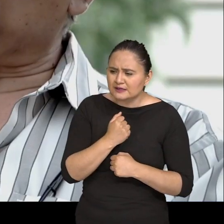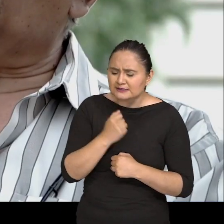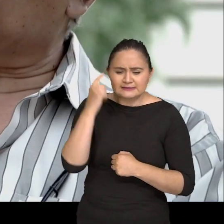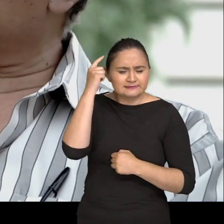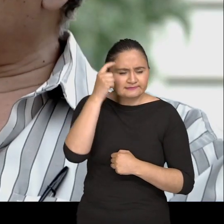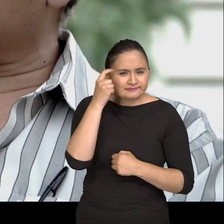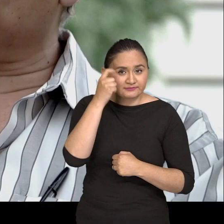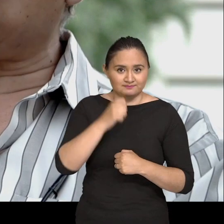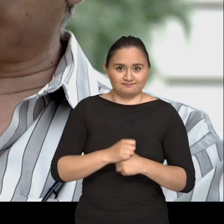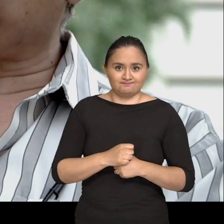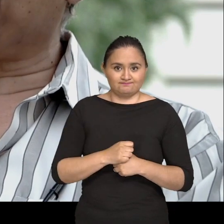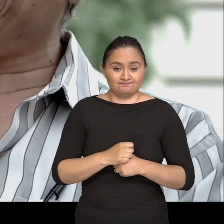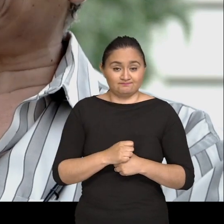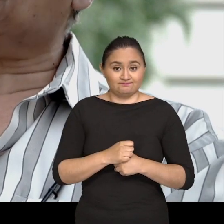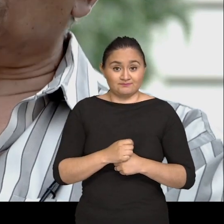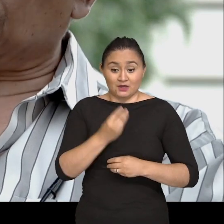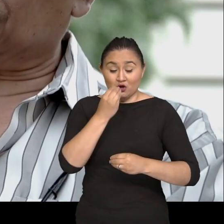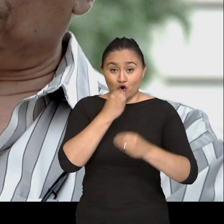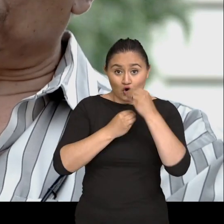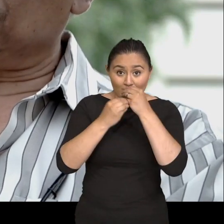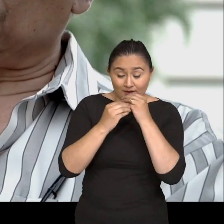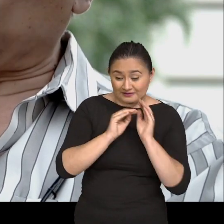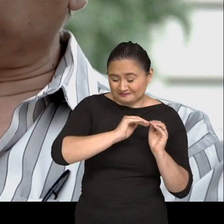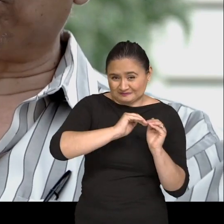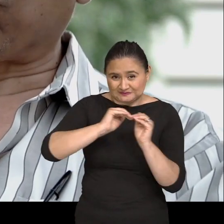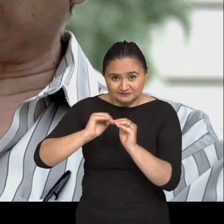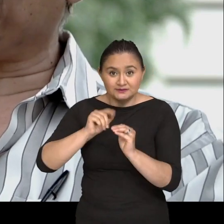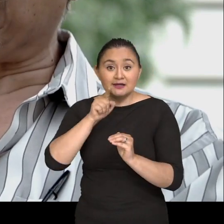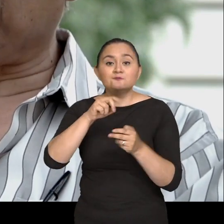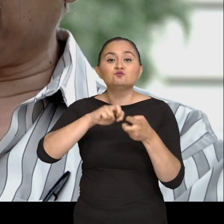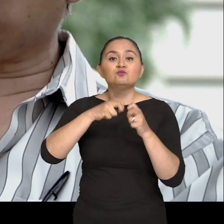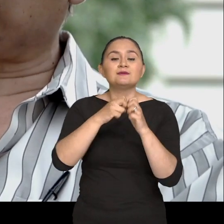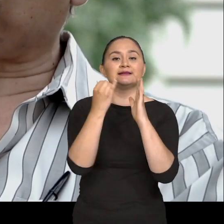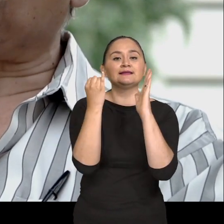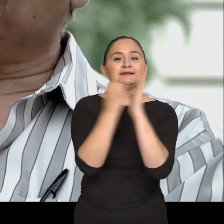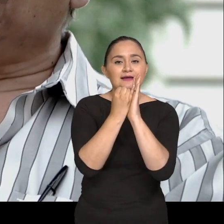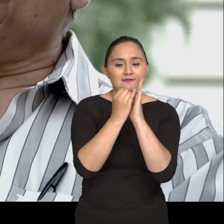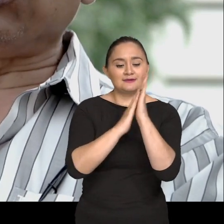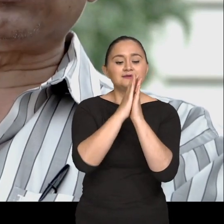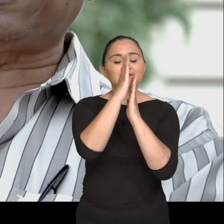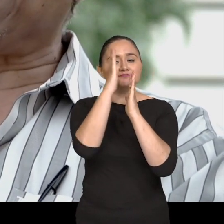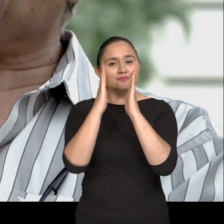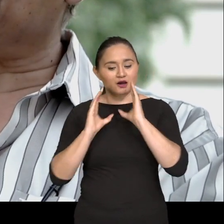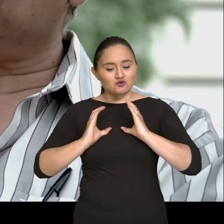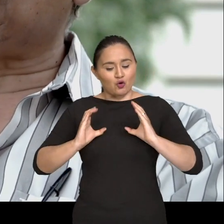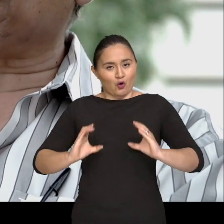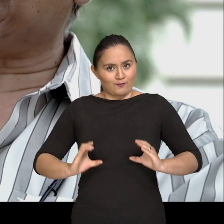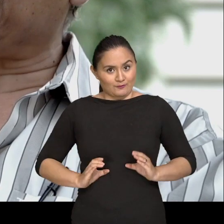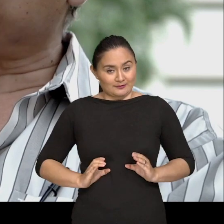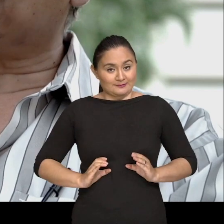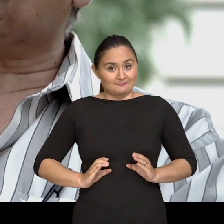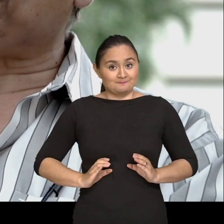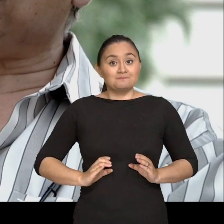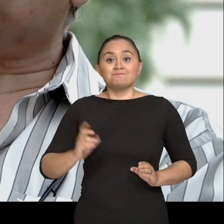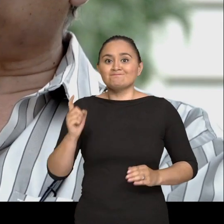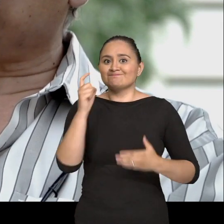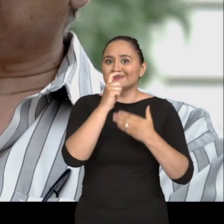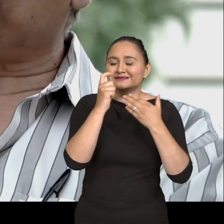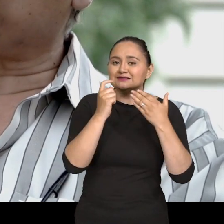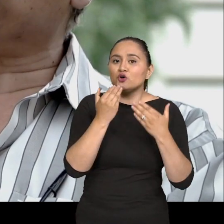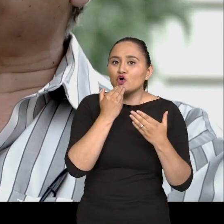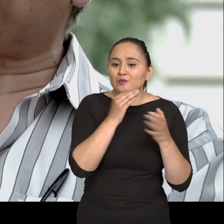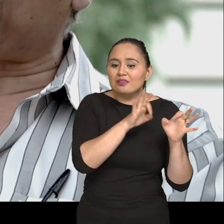el problema de la anorexia es un problema de identidad un problema de la imagen corporal entonces se necesita que haya un tratamiento